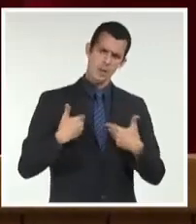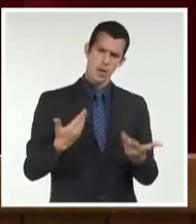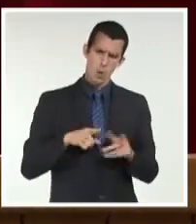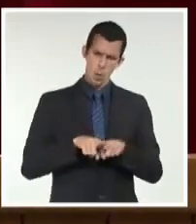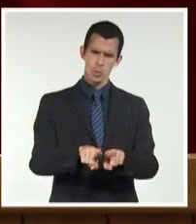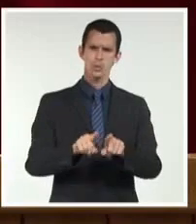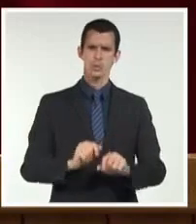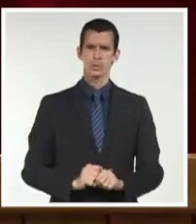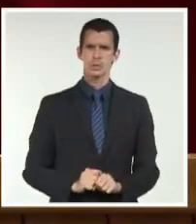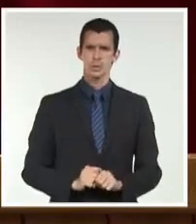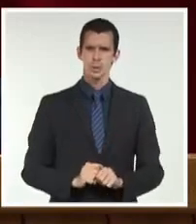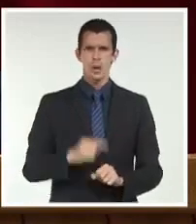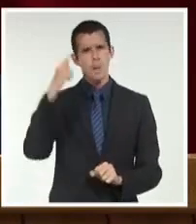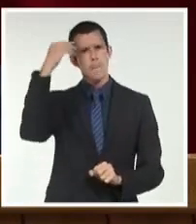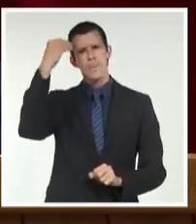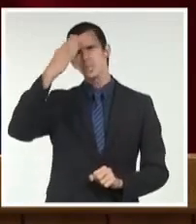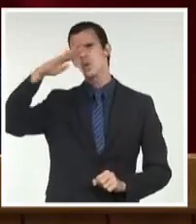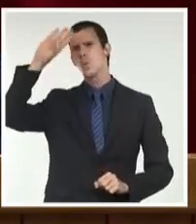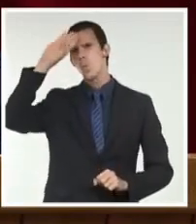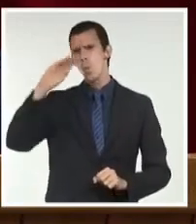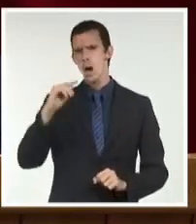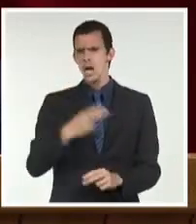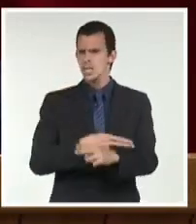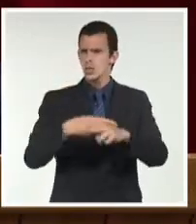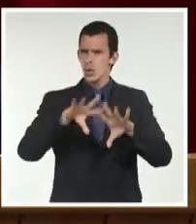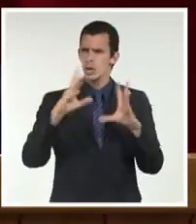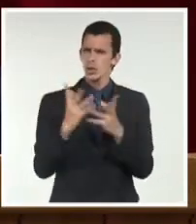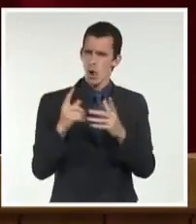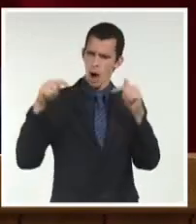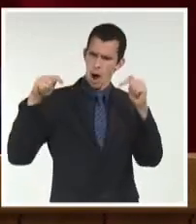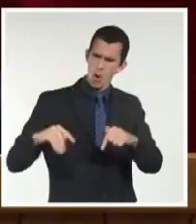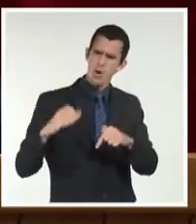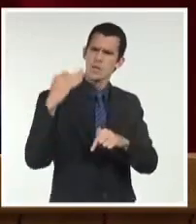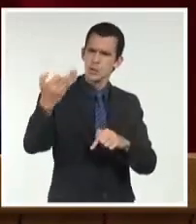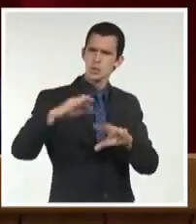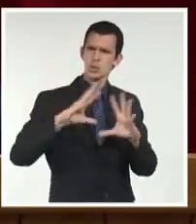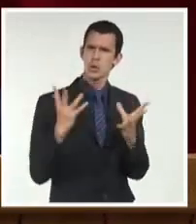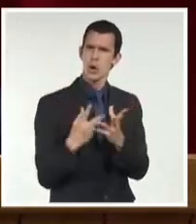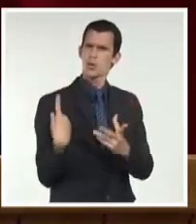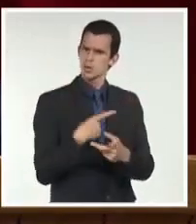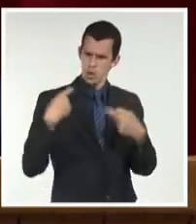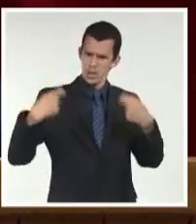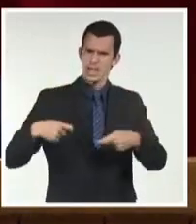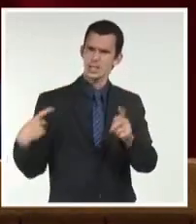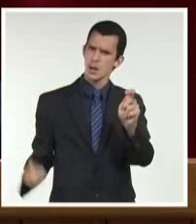Cuba, por su historia y su presente, seguimos inspirados y decididos a pelear